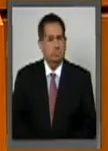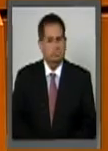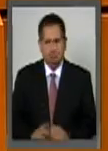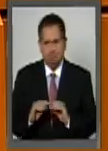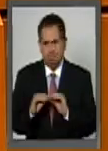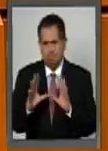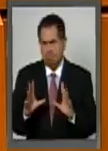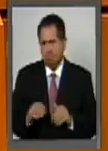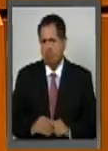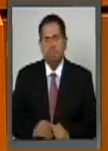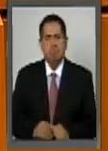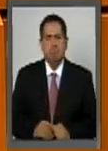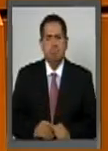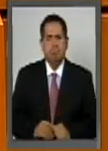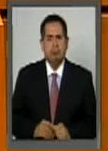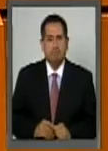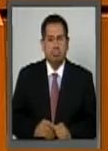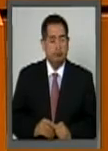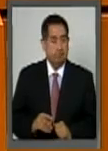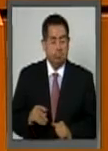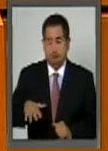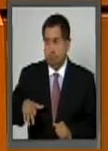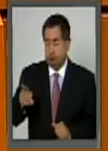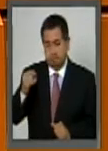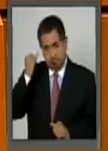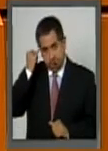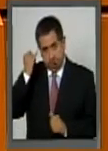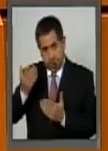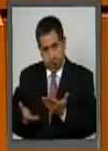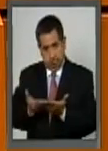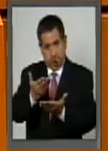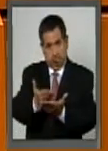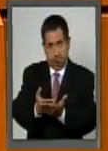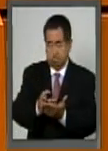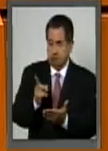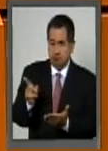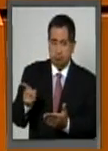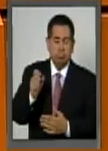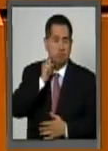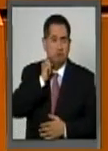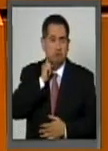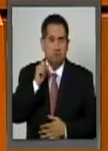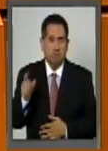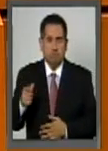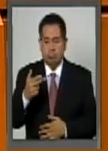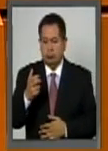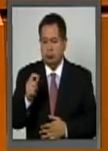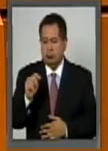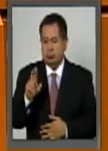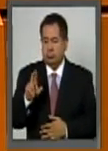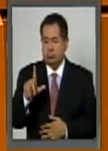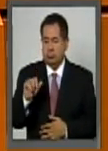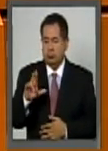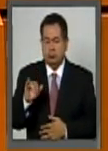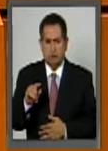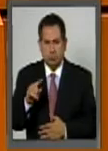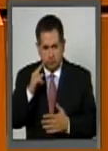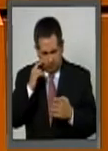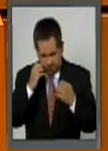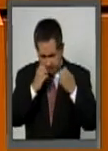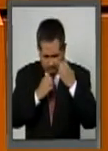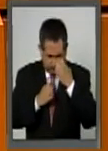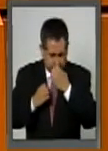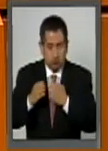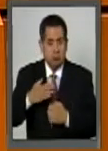Efectivamente, el planteamiento que ha venido aquí a hacernos el senador Héctor Larios fue revisado en